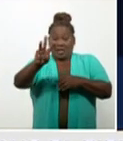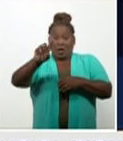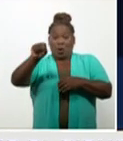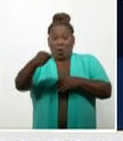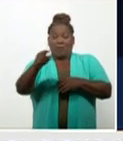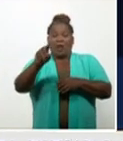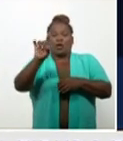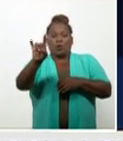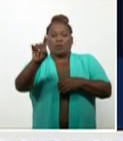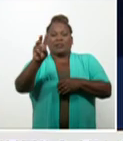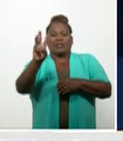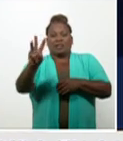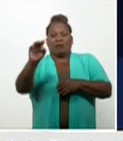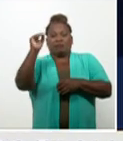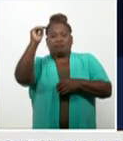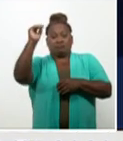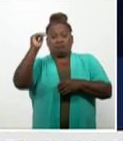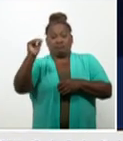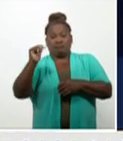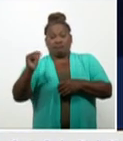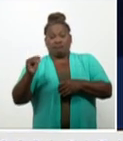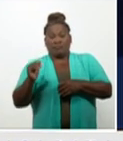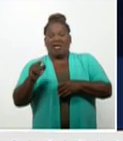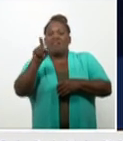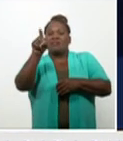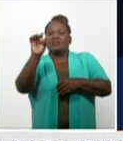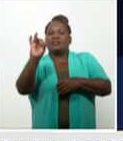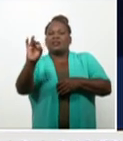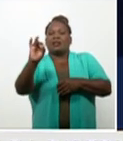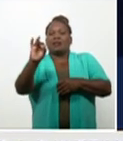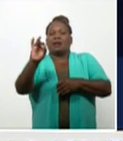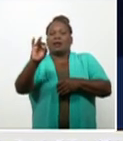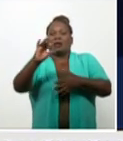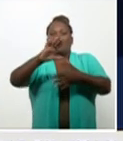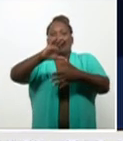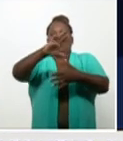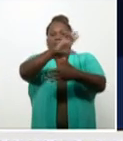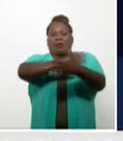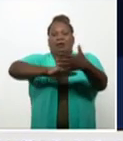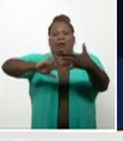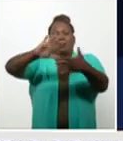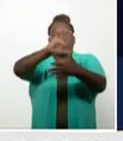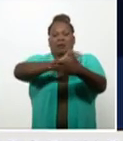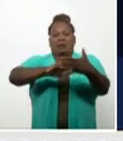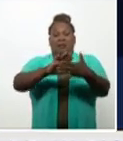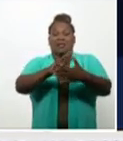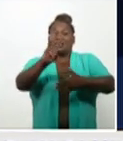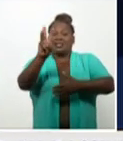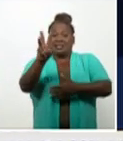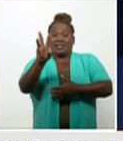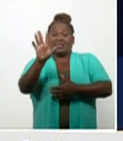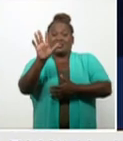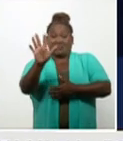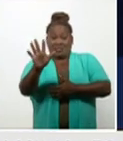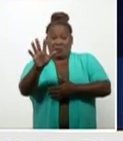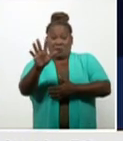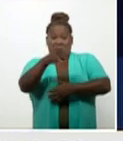3,93%, pues ocupa el lugar número 17. Y de los 35 países de la